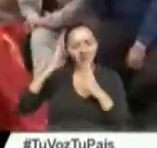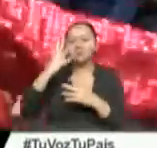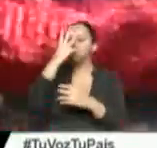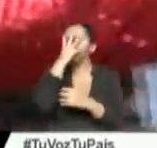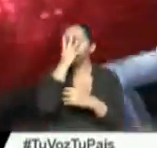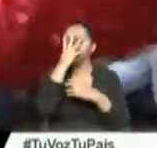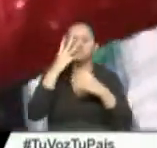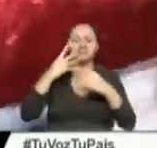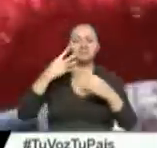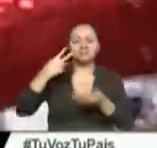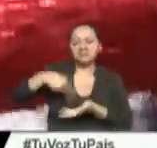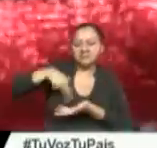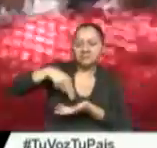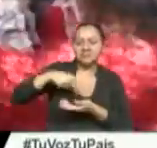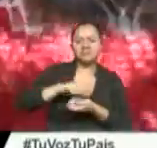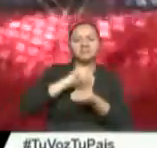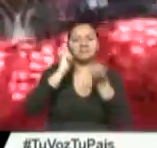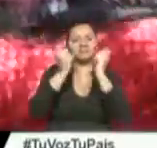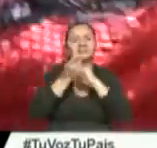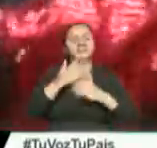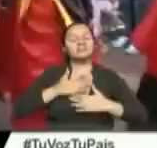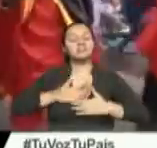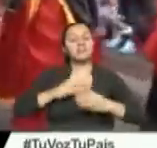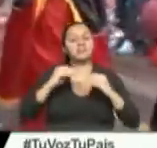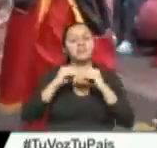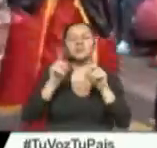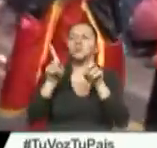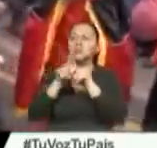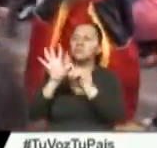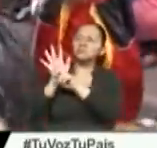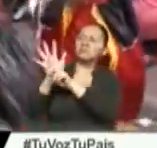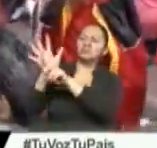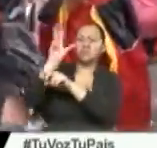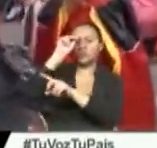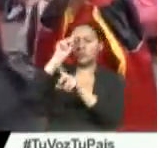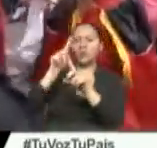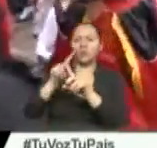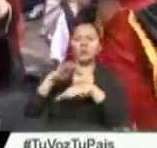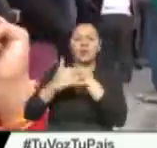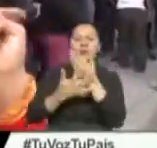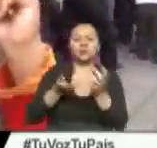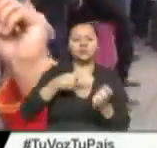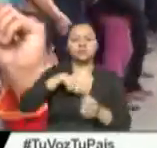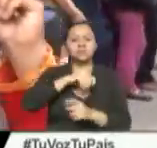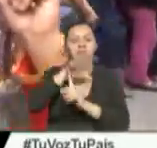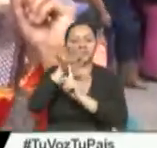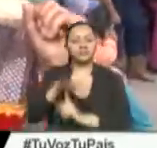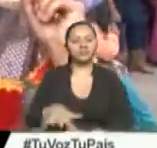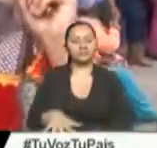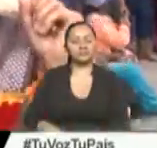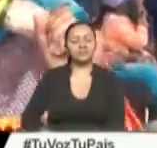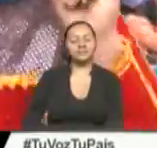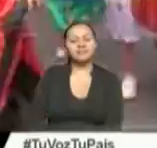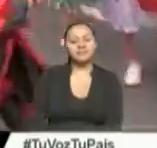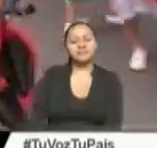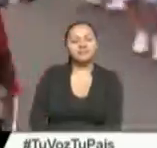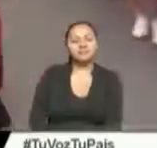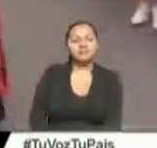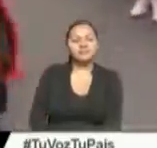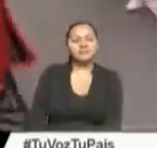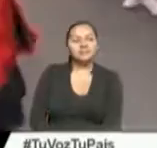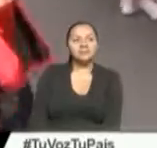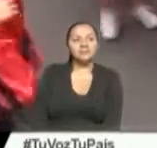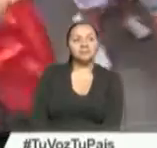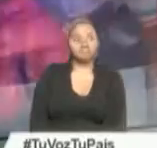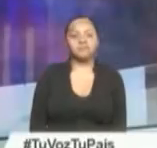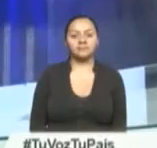diablos y así distraerse y protestar por la opresión, abuso y represión. Carolina Díaz, Noticiero